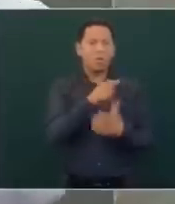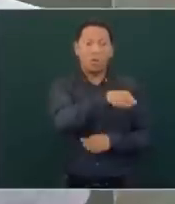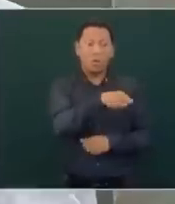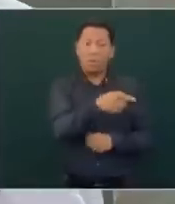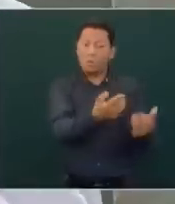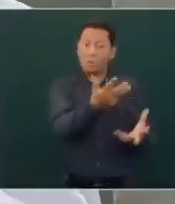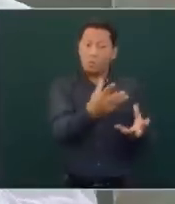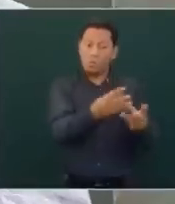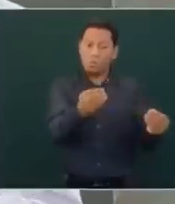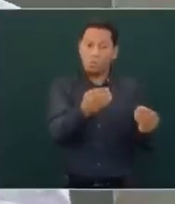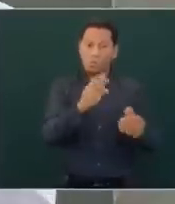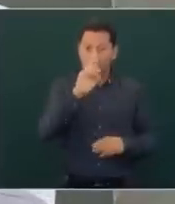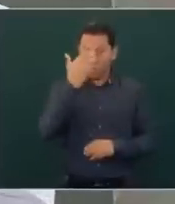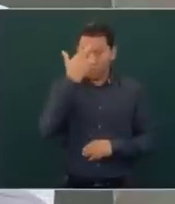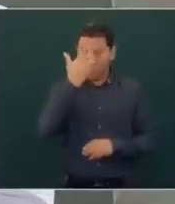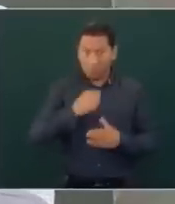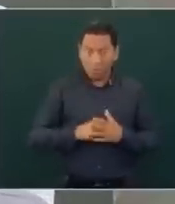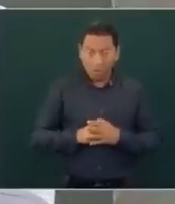siendo opositor,